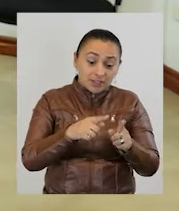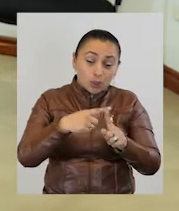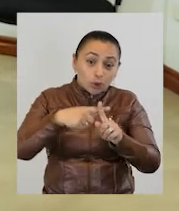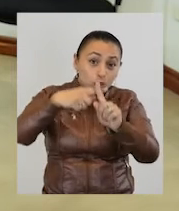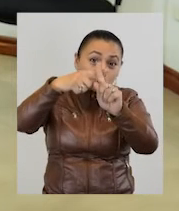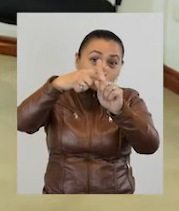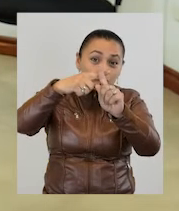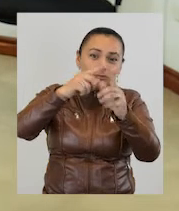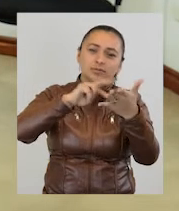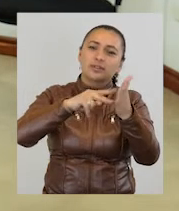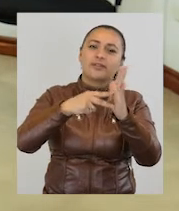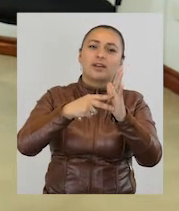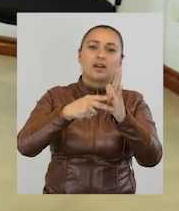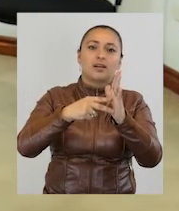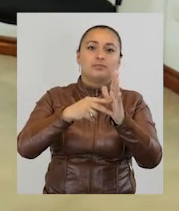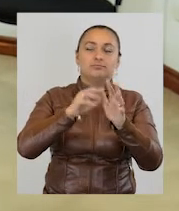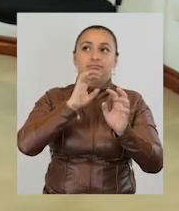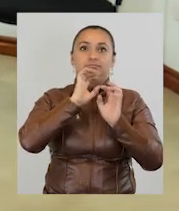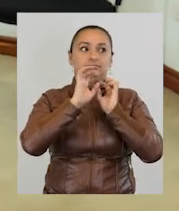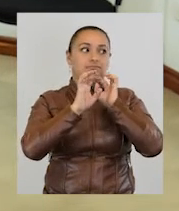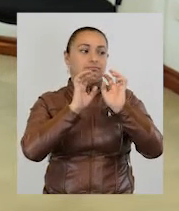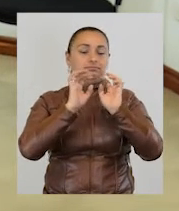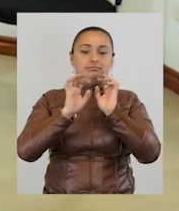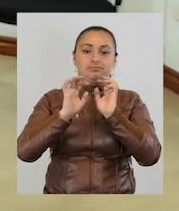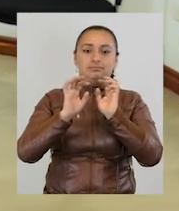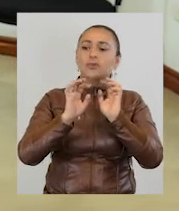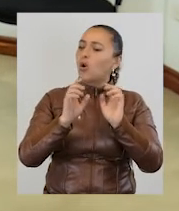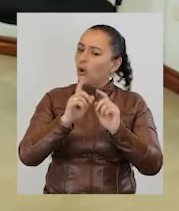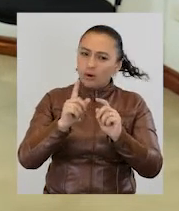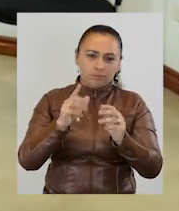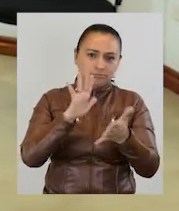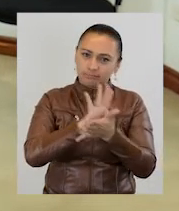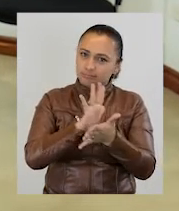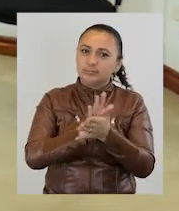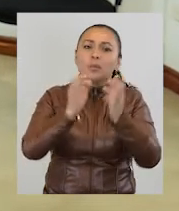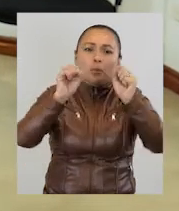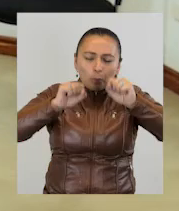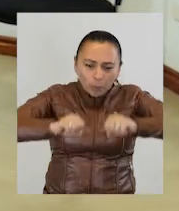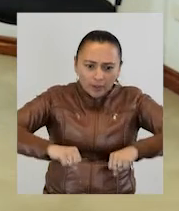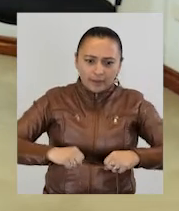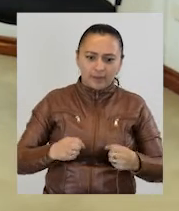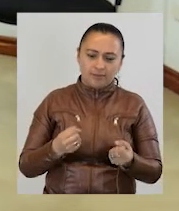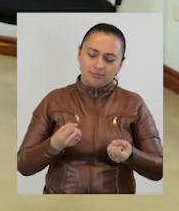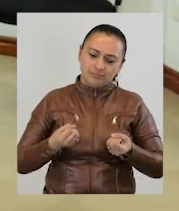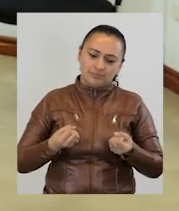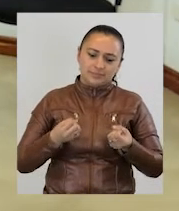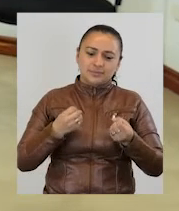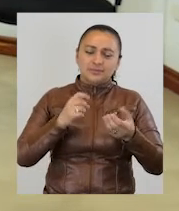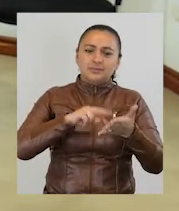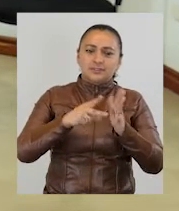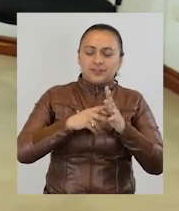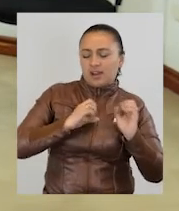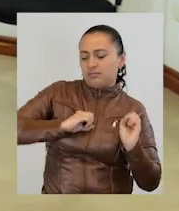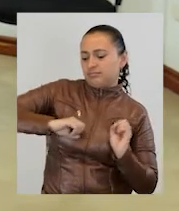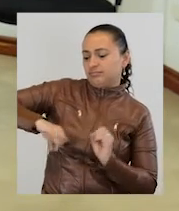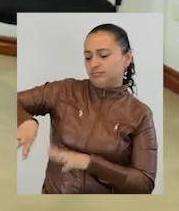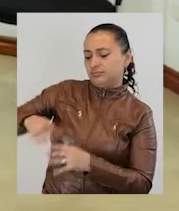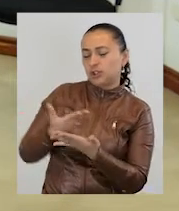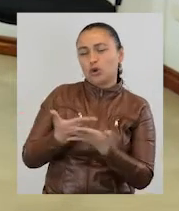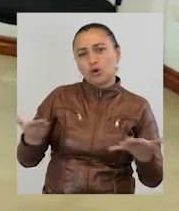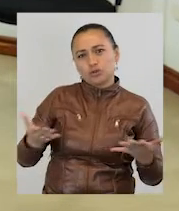La invitación a la cruz es un escándalo y Jesús invita a la superación de este